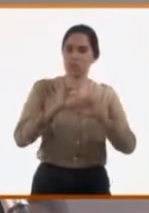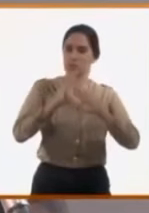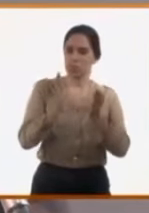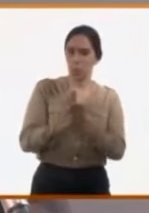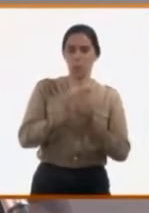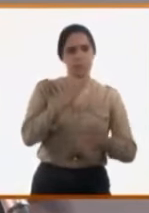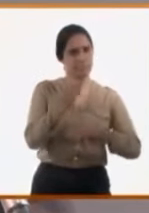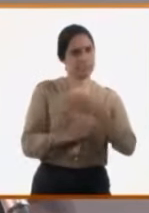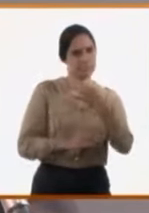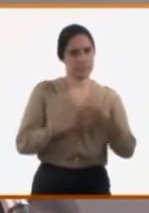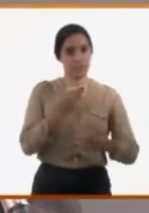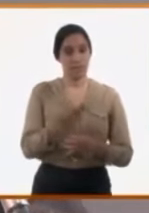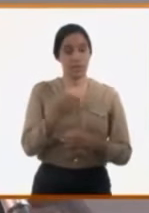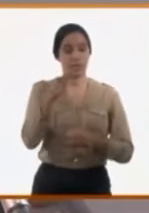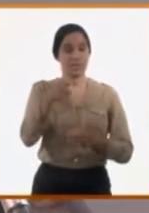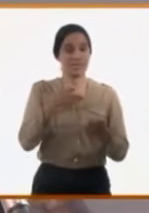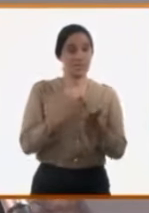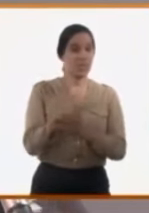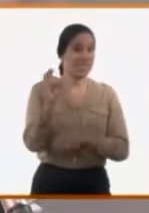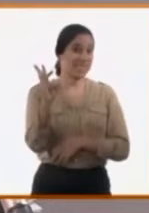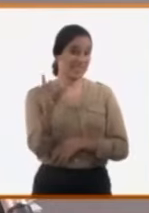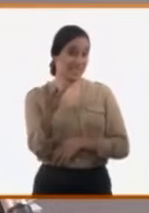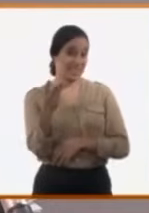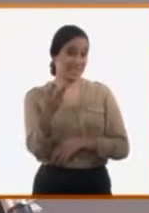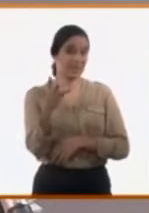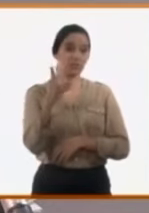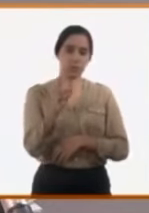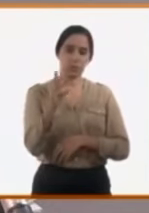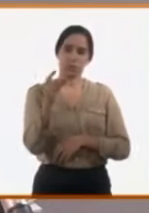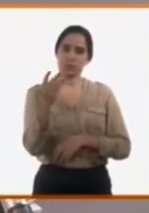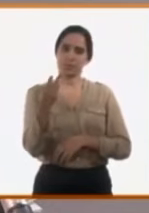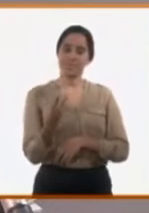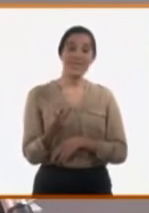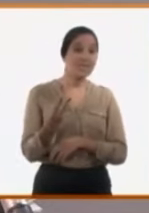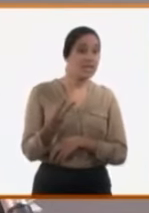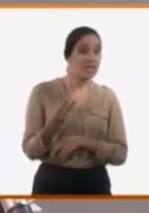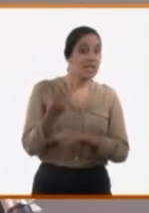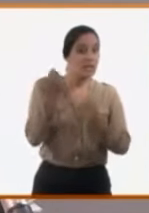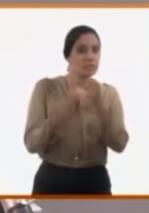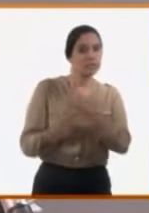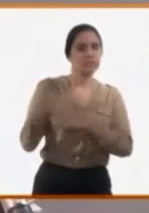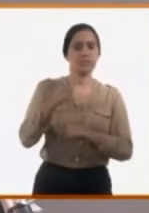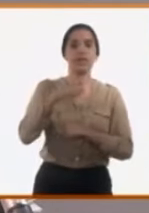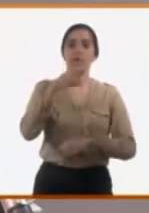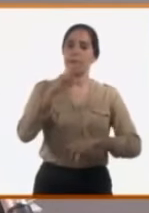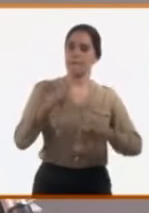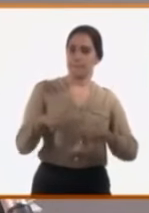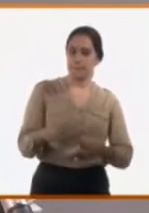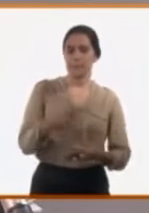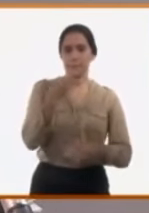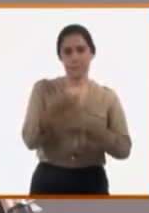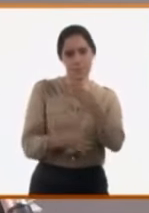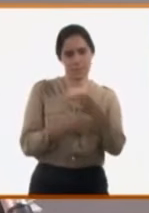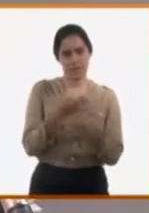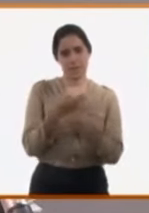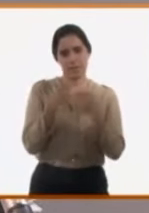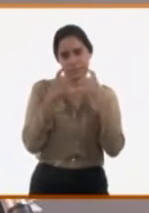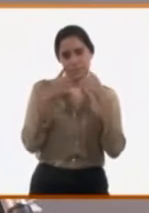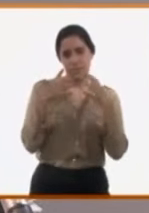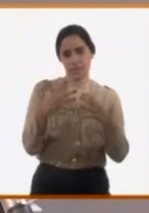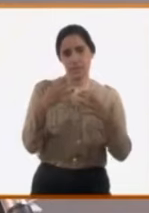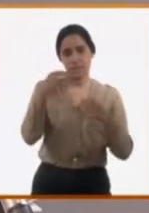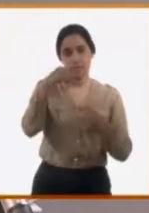nosotros hemos mantenido tres principios que yo tengo que reiterar y decir que que que están presentes en el ingreso que